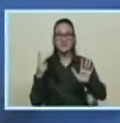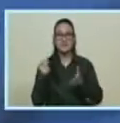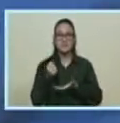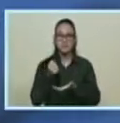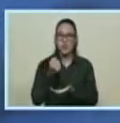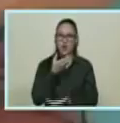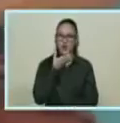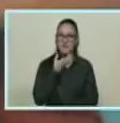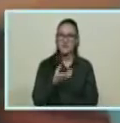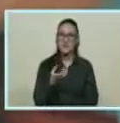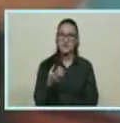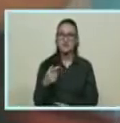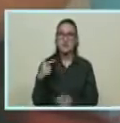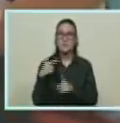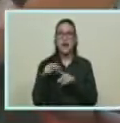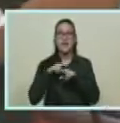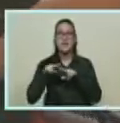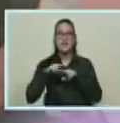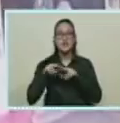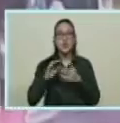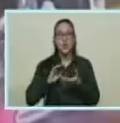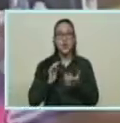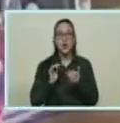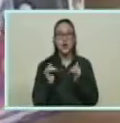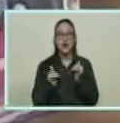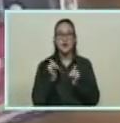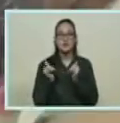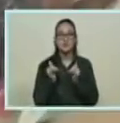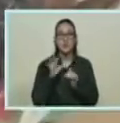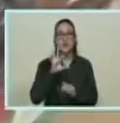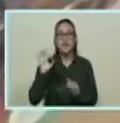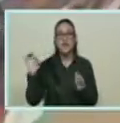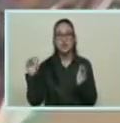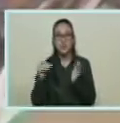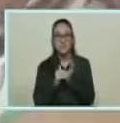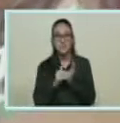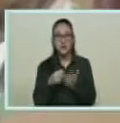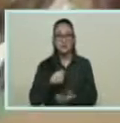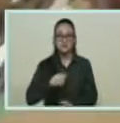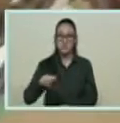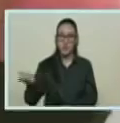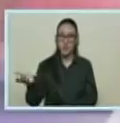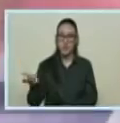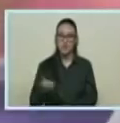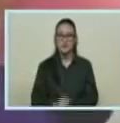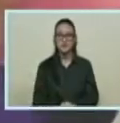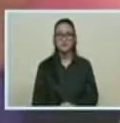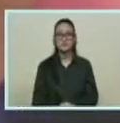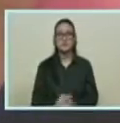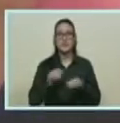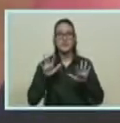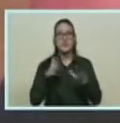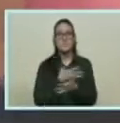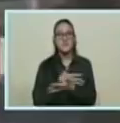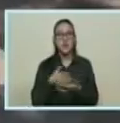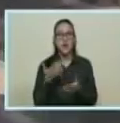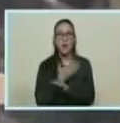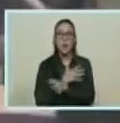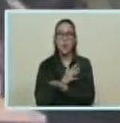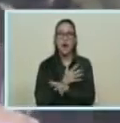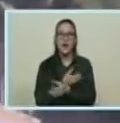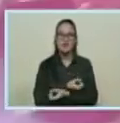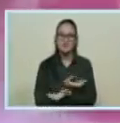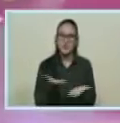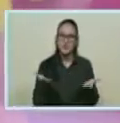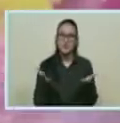bonos navideños y el especial Niño Jesús con un monto de 500 mil bolívares. 10 millones de juguetes llenaron